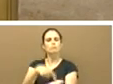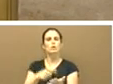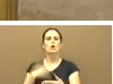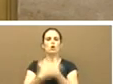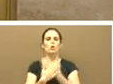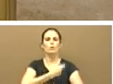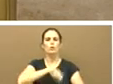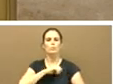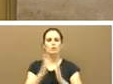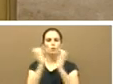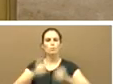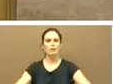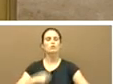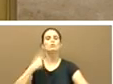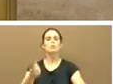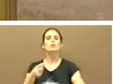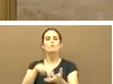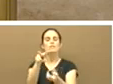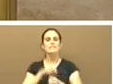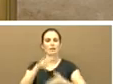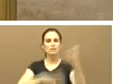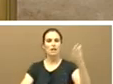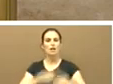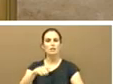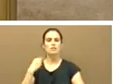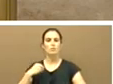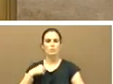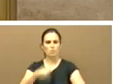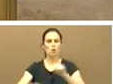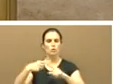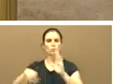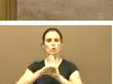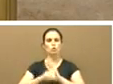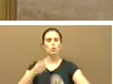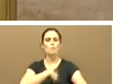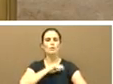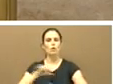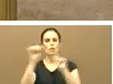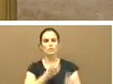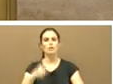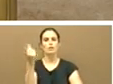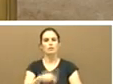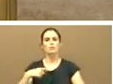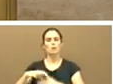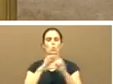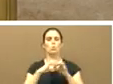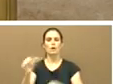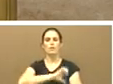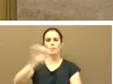el pacto fiscal catalán, a incidir en la defensa de la Constitución española y a mantener la unidad de España,